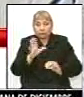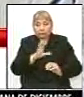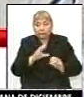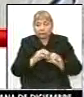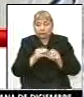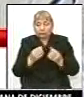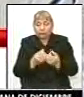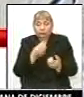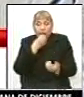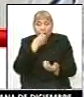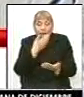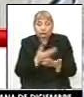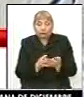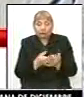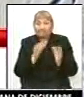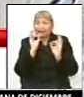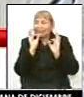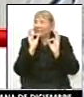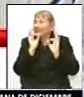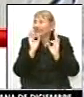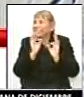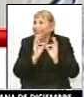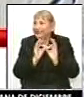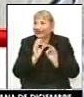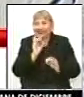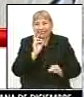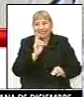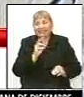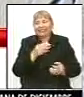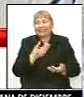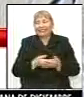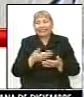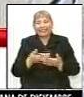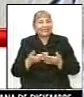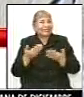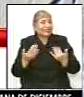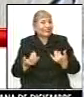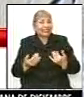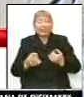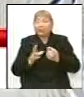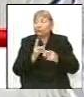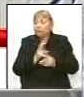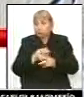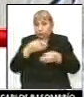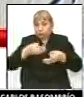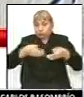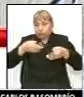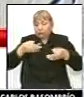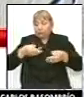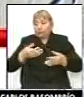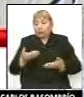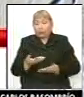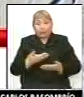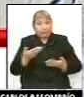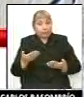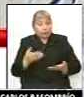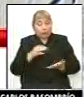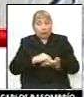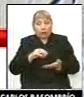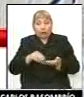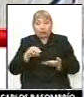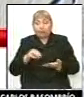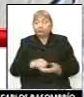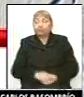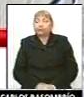hecho una mejor precisión al artículo 2 sobre todo, pero el objeto de esta norma es garantizar la efectividad de los derechos de los pueblos indígenas,